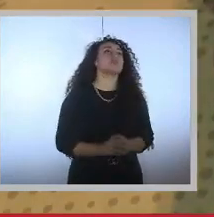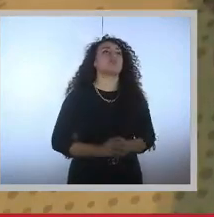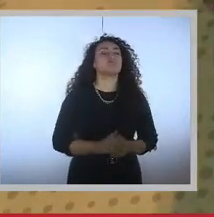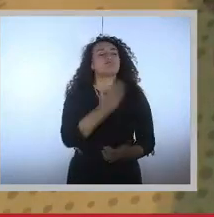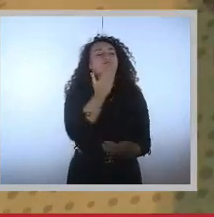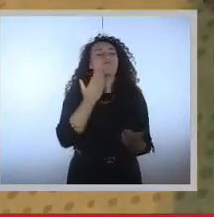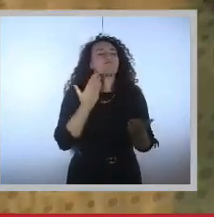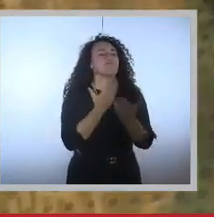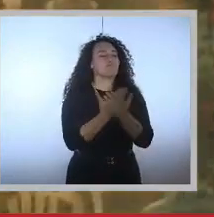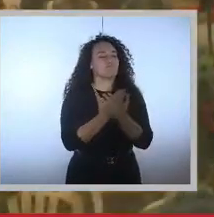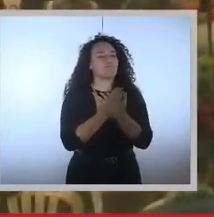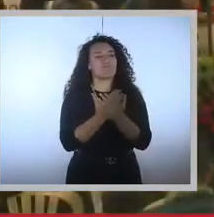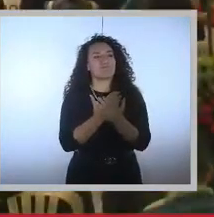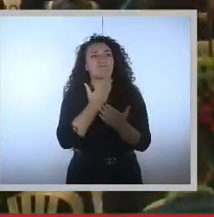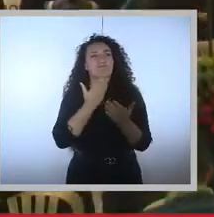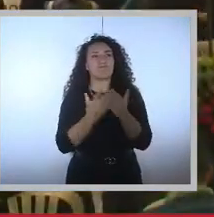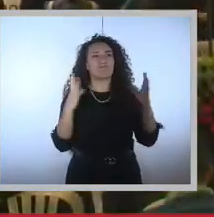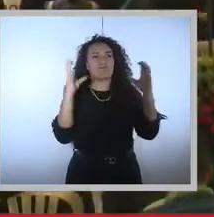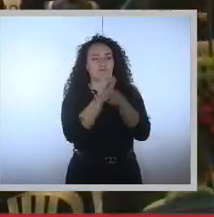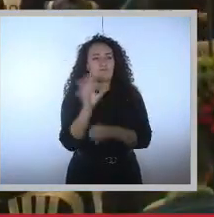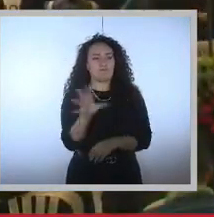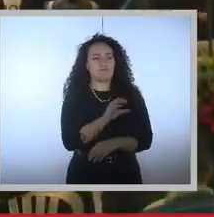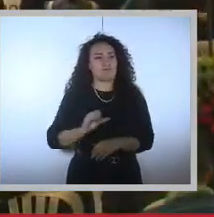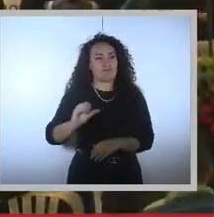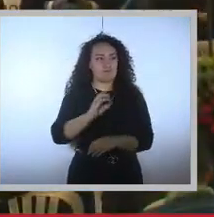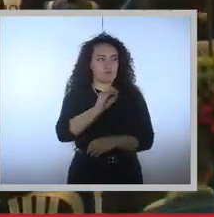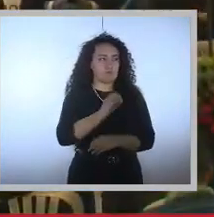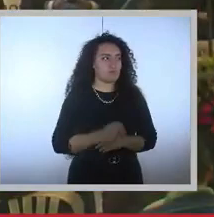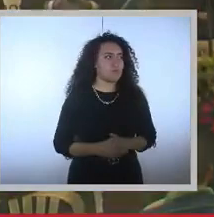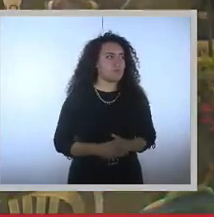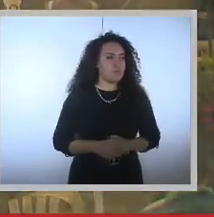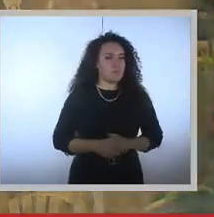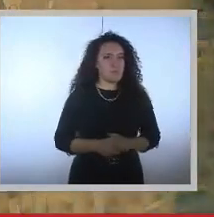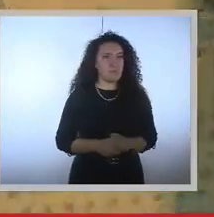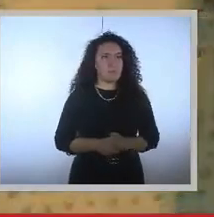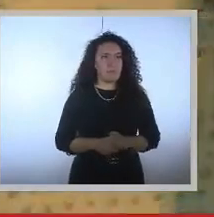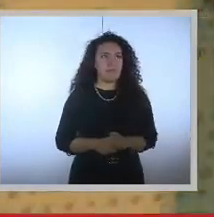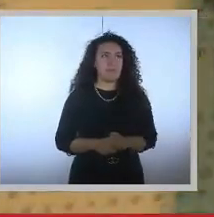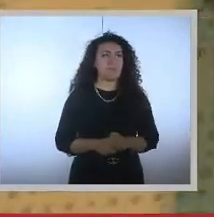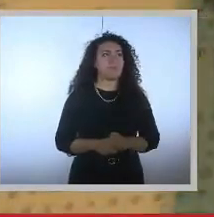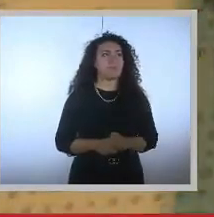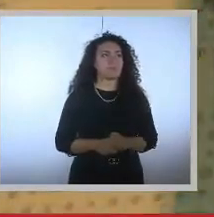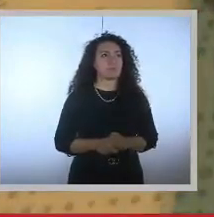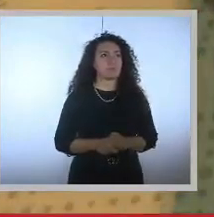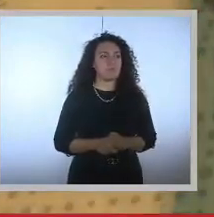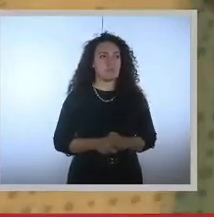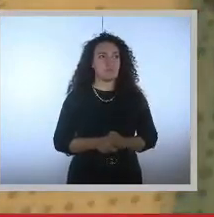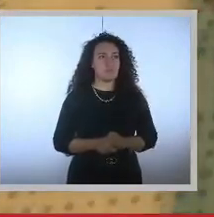todos. Gracias.